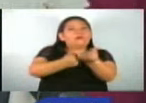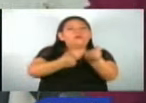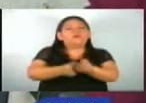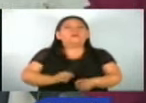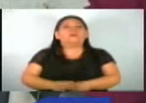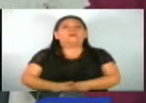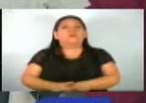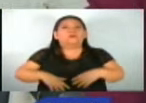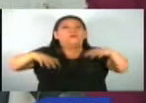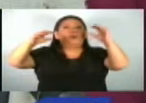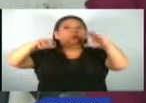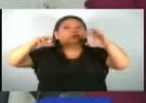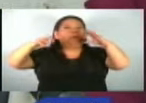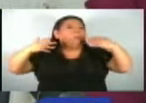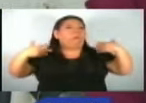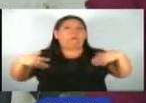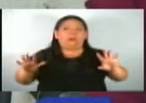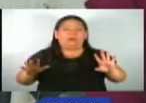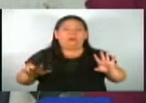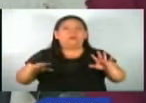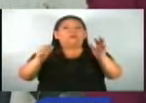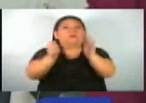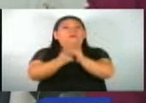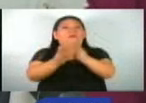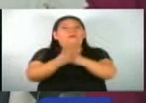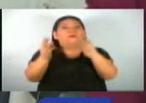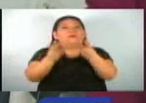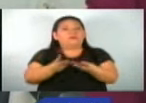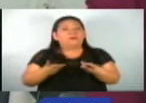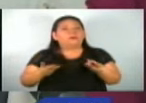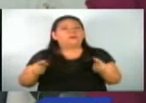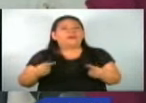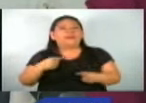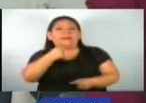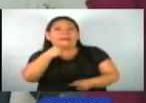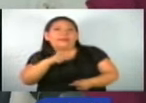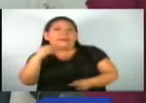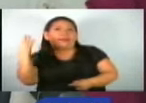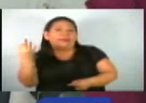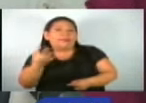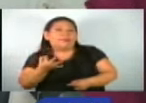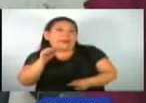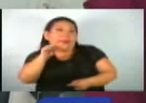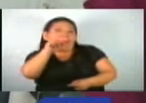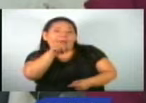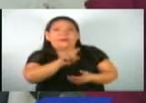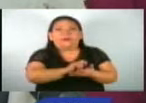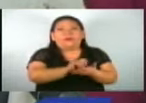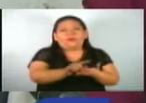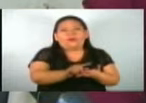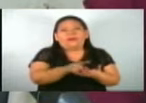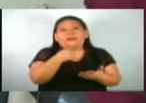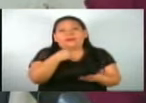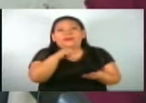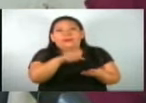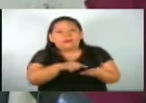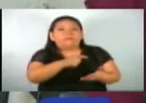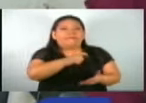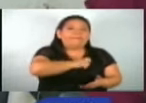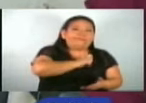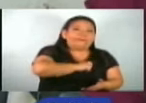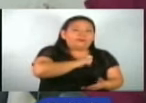lluvia no espera, ¿verdad? Y para resolver el problema puntual, quienes tienen que resolverlo son los que están ahí, ¿verdad? En la escuela, y